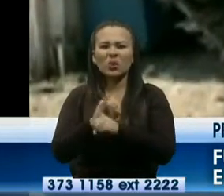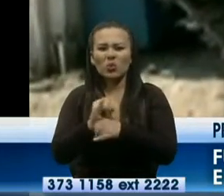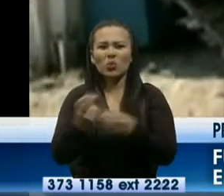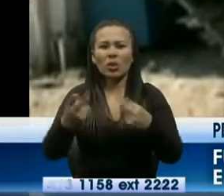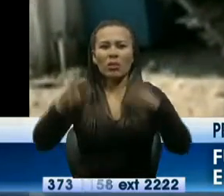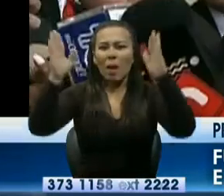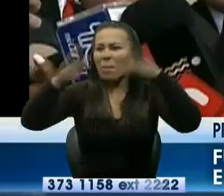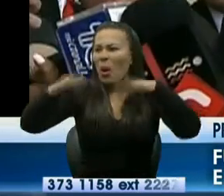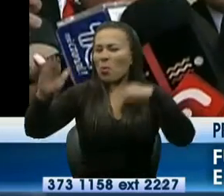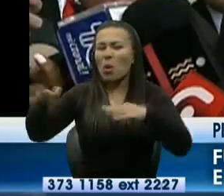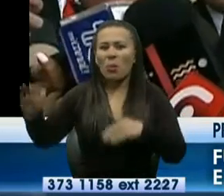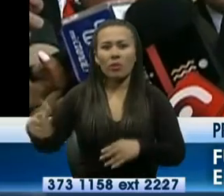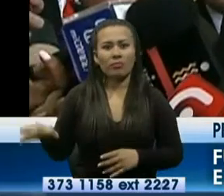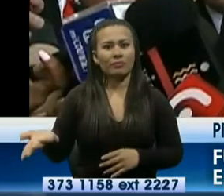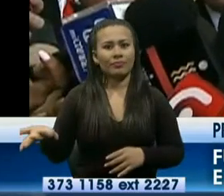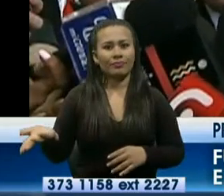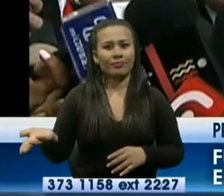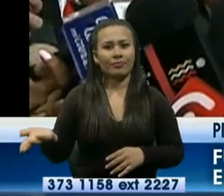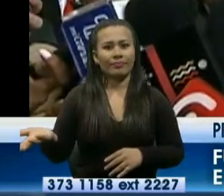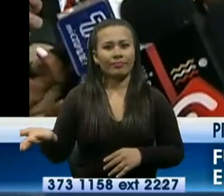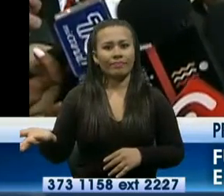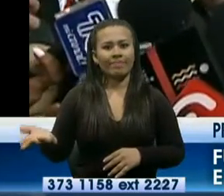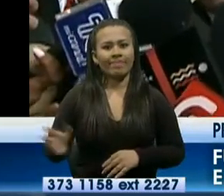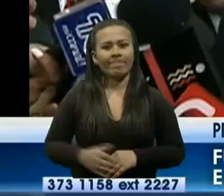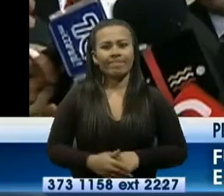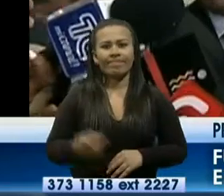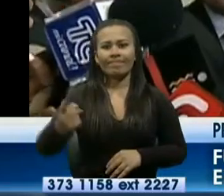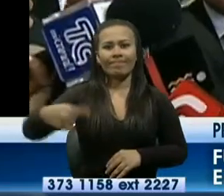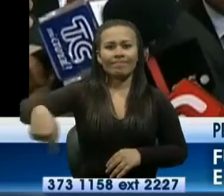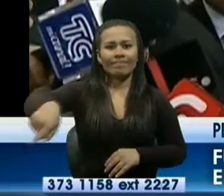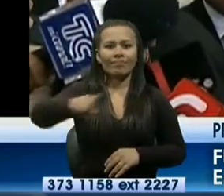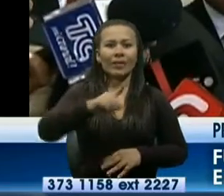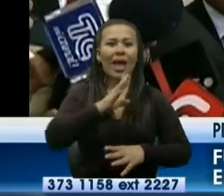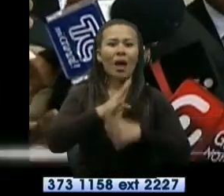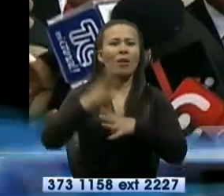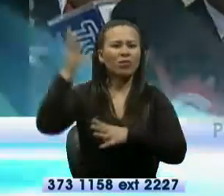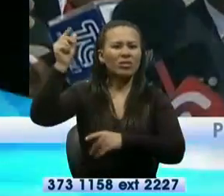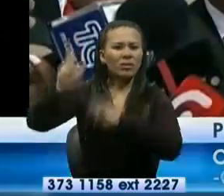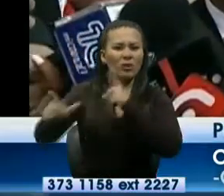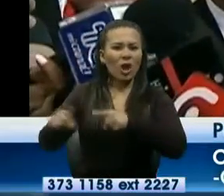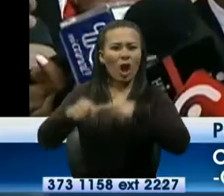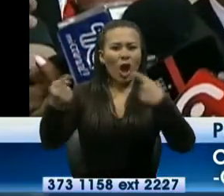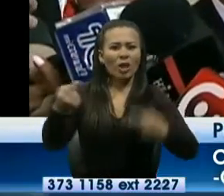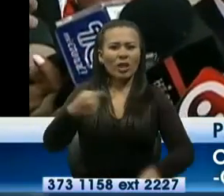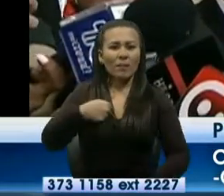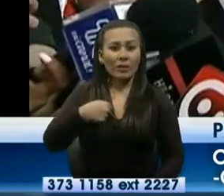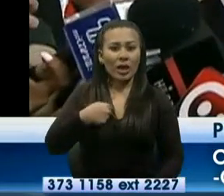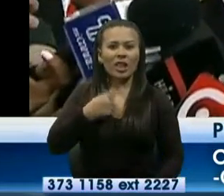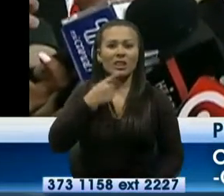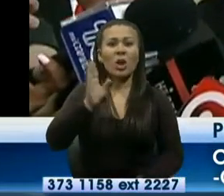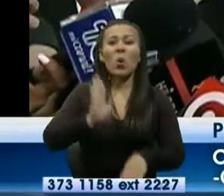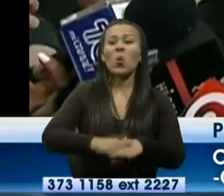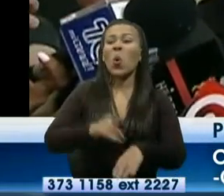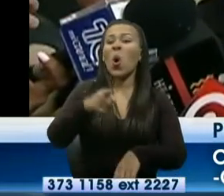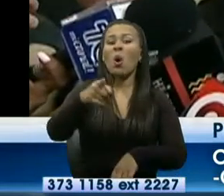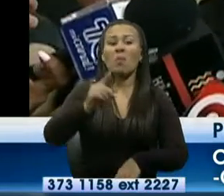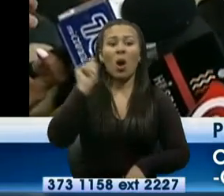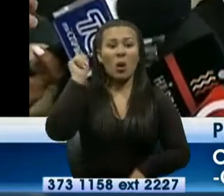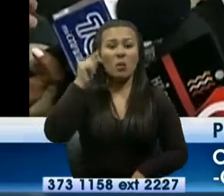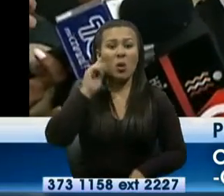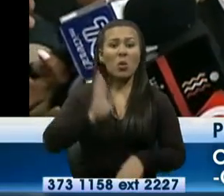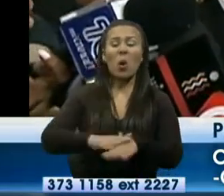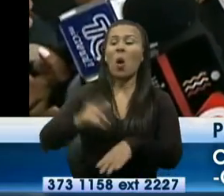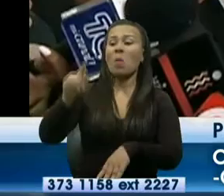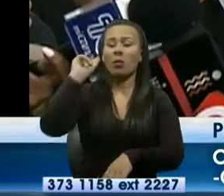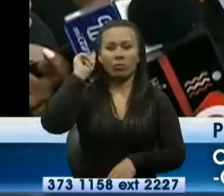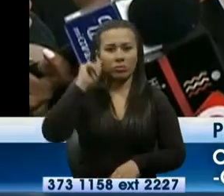resultaron afectadas. Esto ha enfrentado a la oposición de ciertos municipios, porque dice que le resta autonomía. No va a controlar